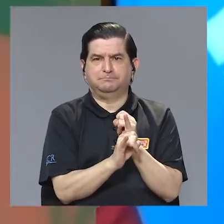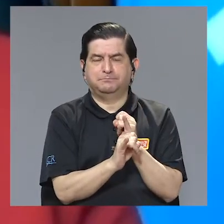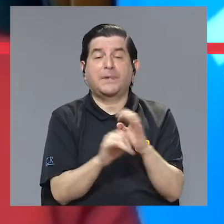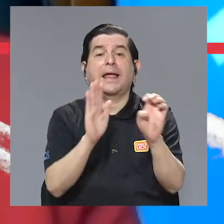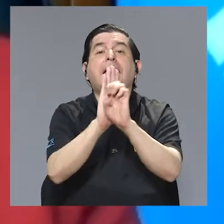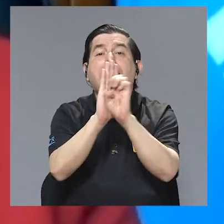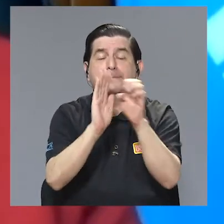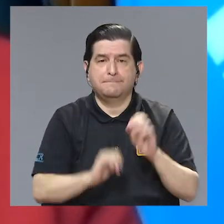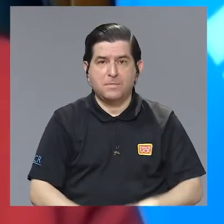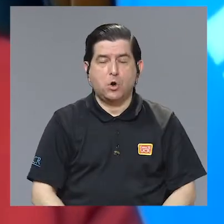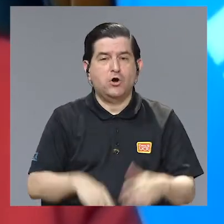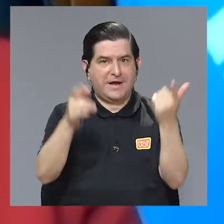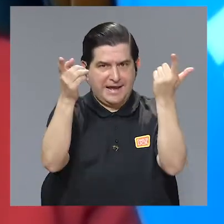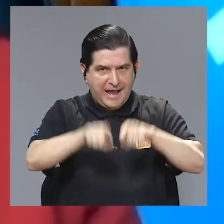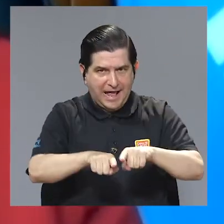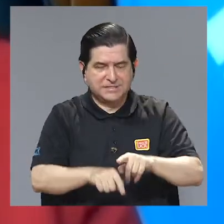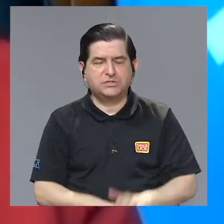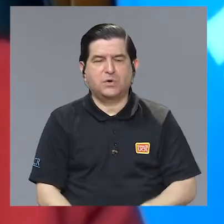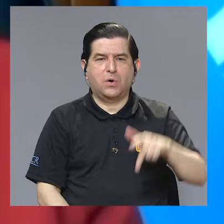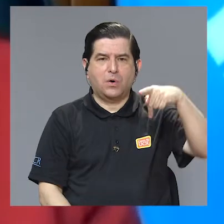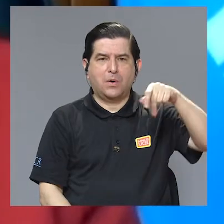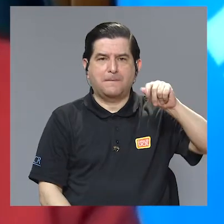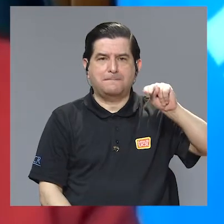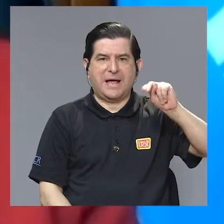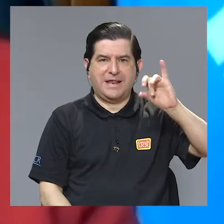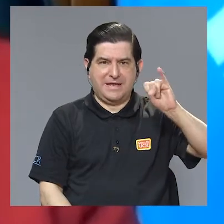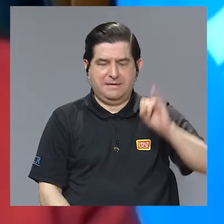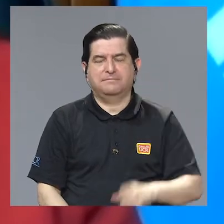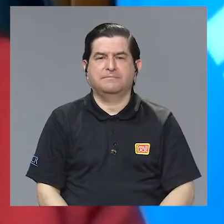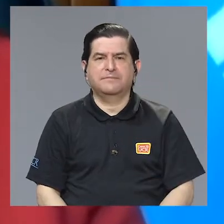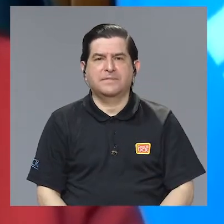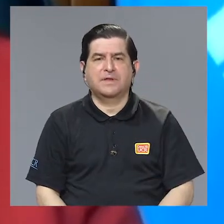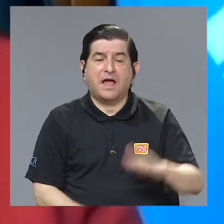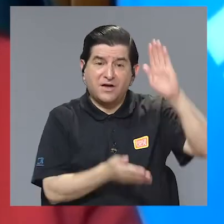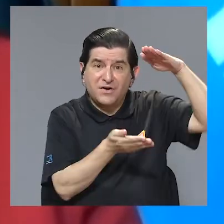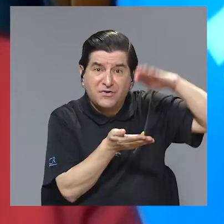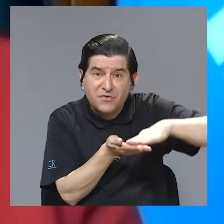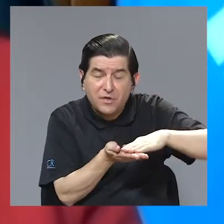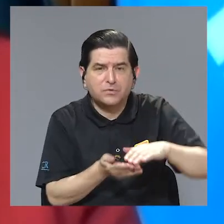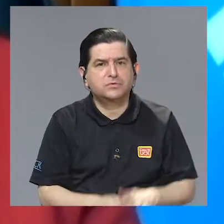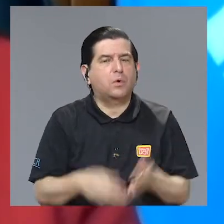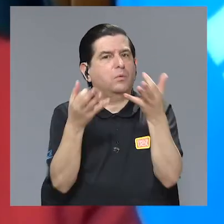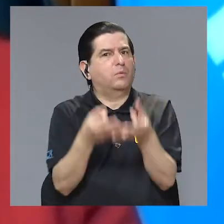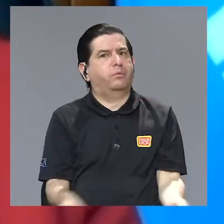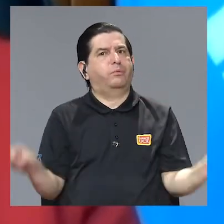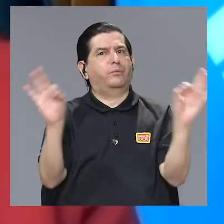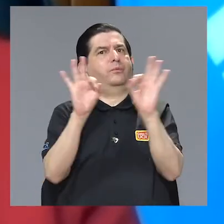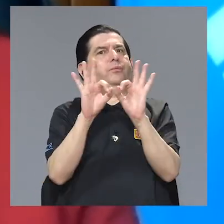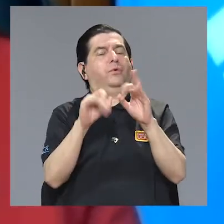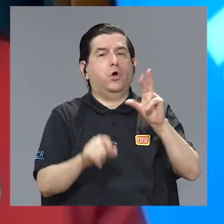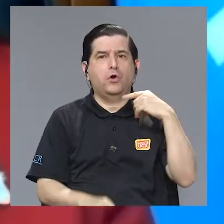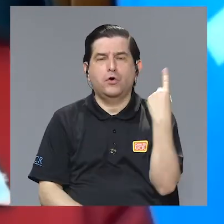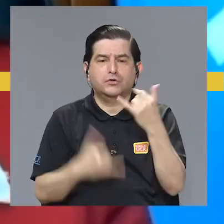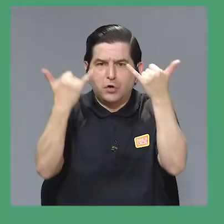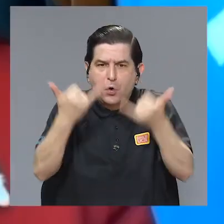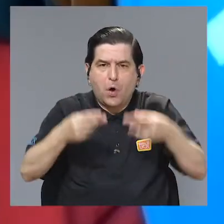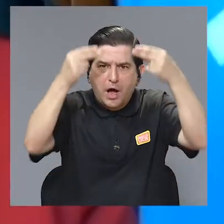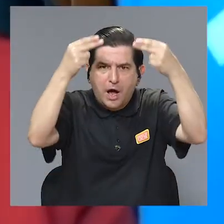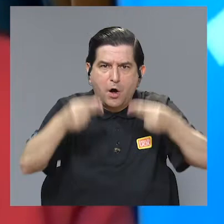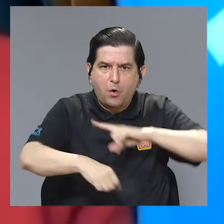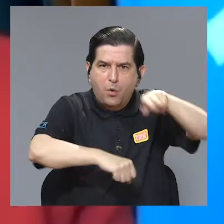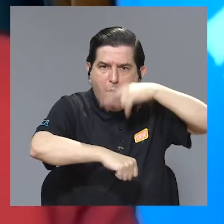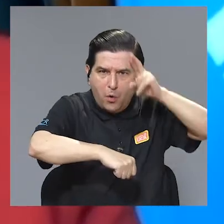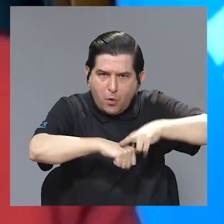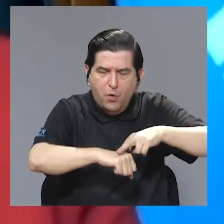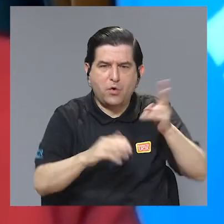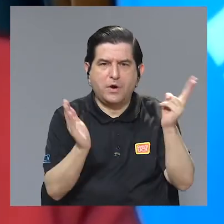instituciones. Por ejemplo, en el caso del Patronato Nacional de la Infancia, la reducción era muy significativa, no solo ahora en el